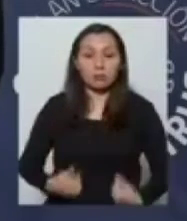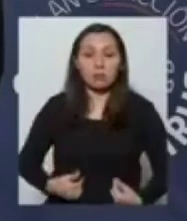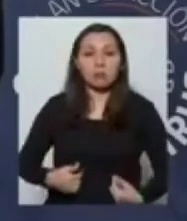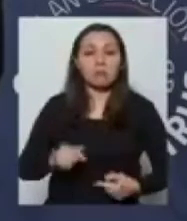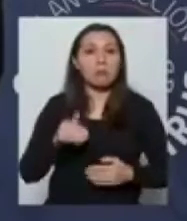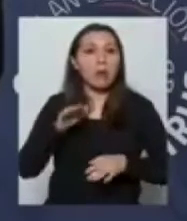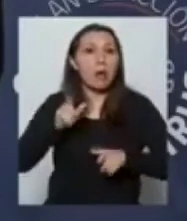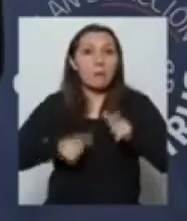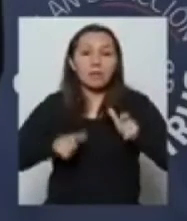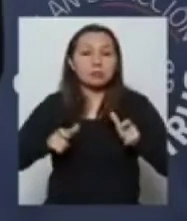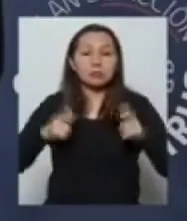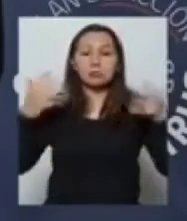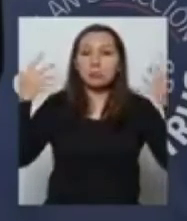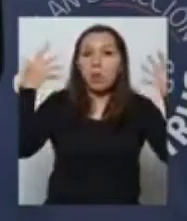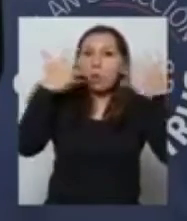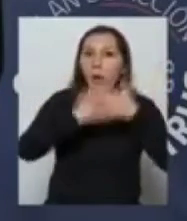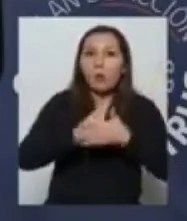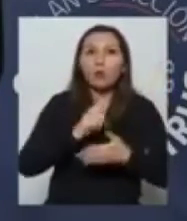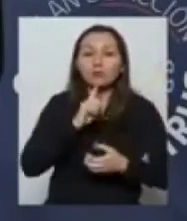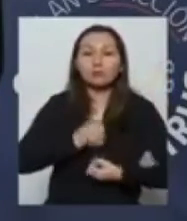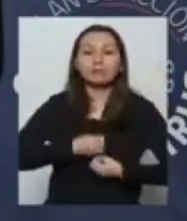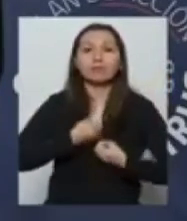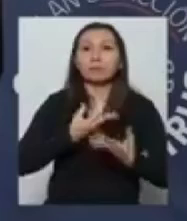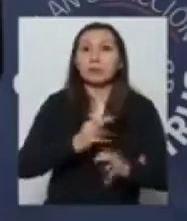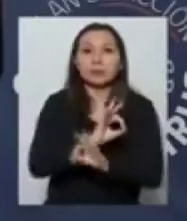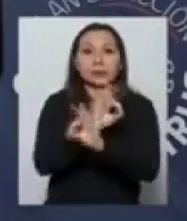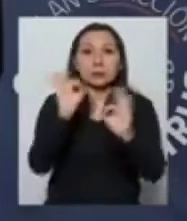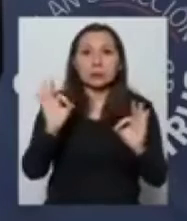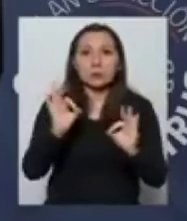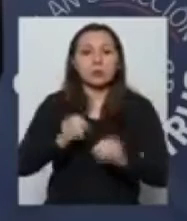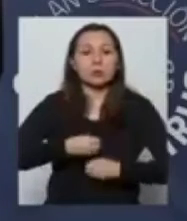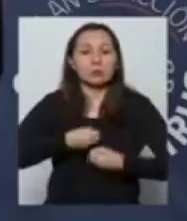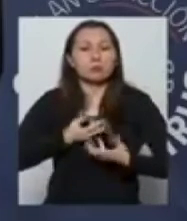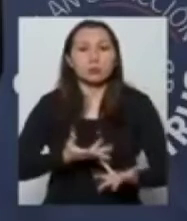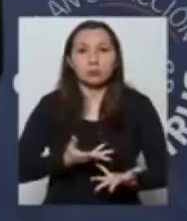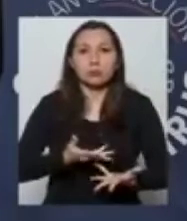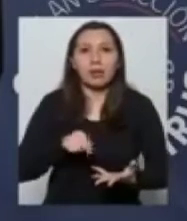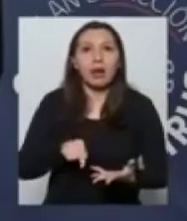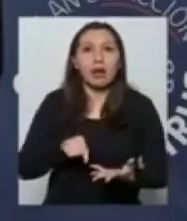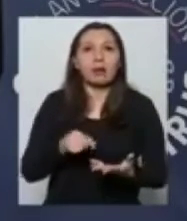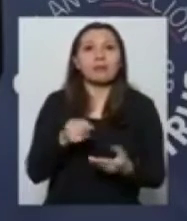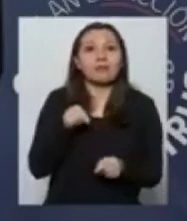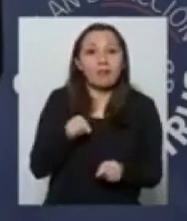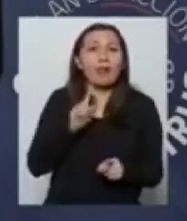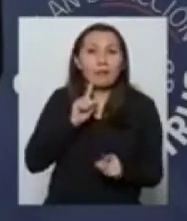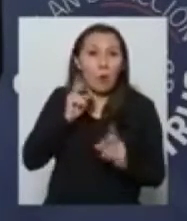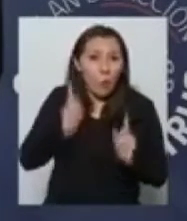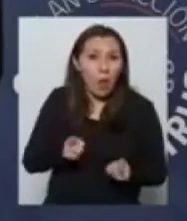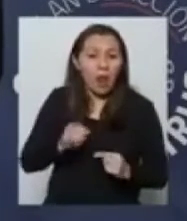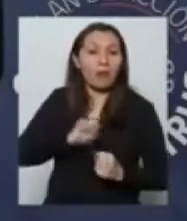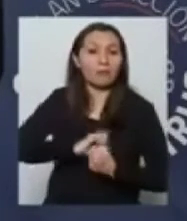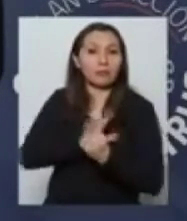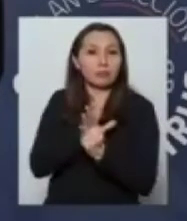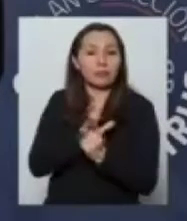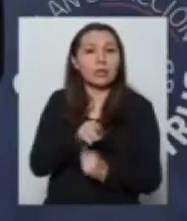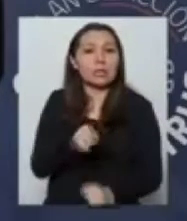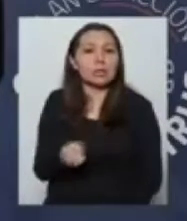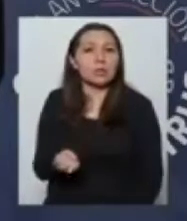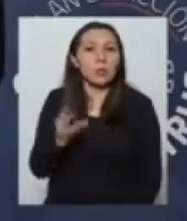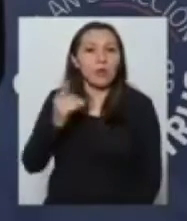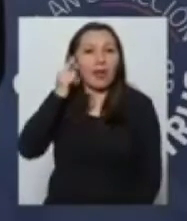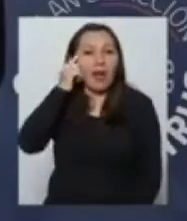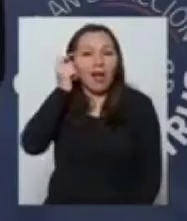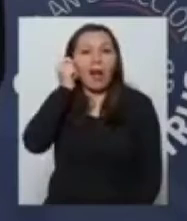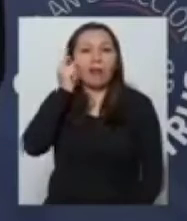lo hacen en forma asintomática, sin mostrar síntomas. Y efectivamente ha aparecido un valor